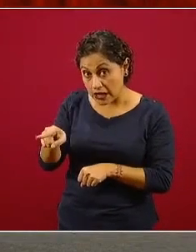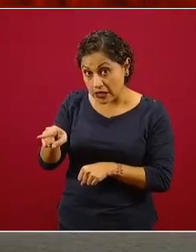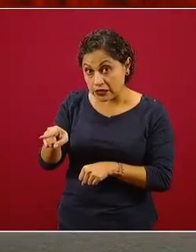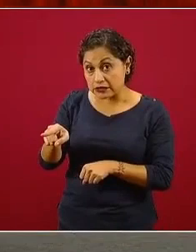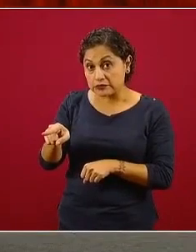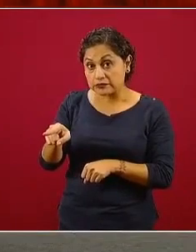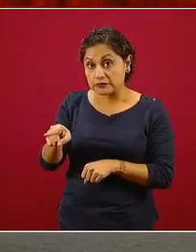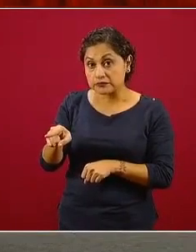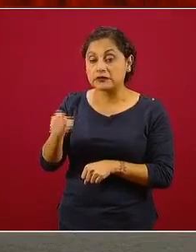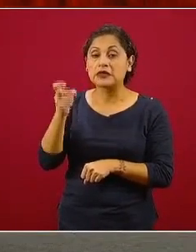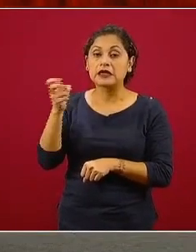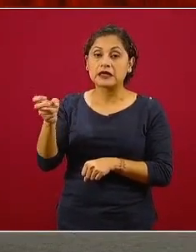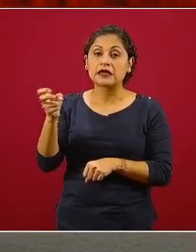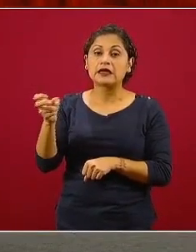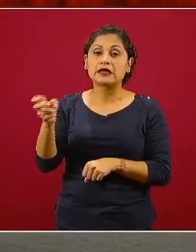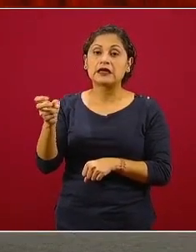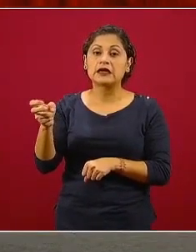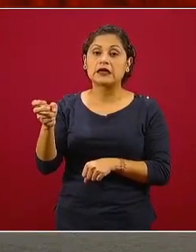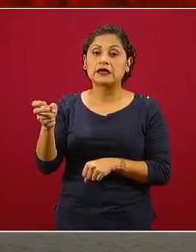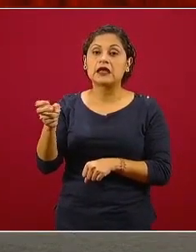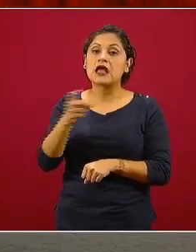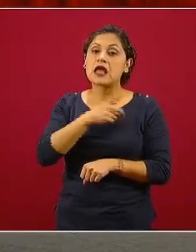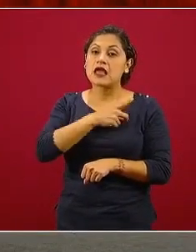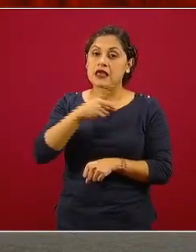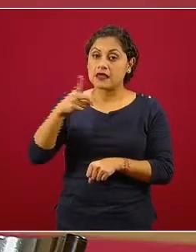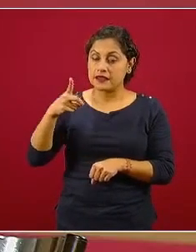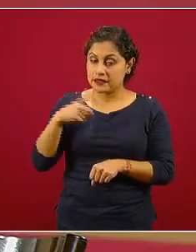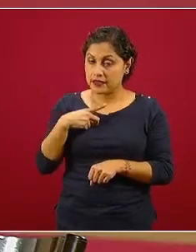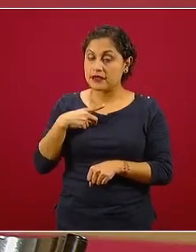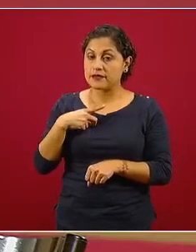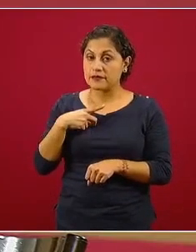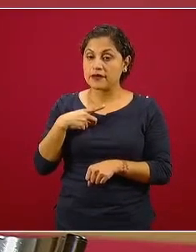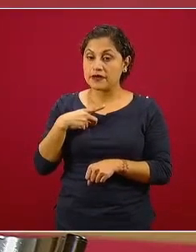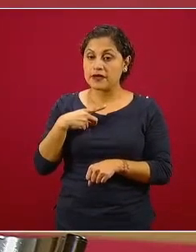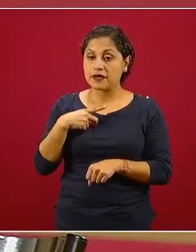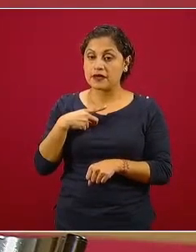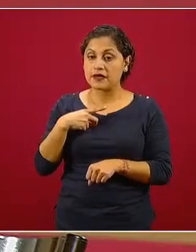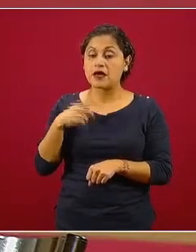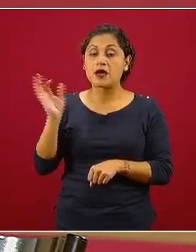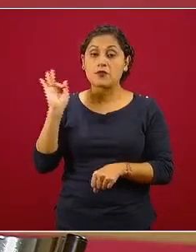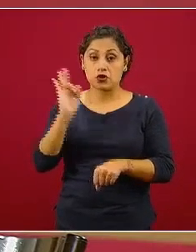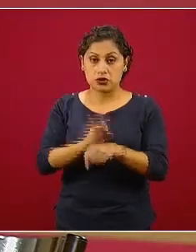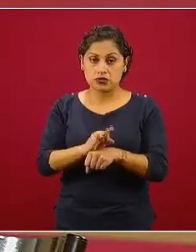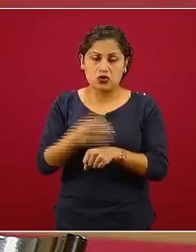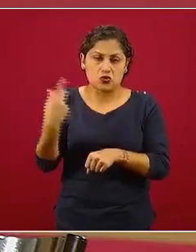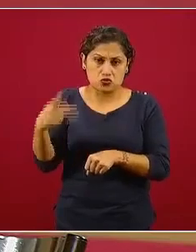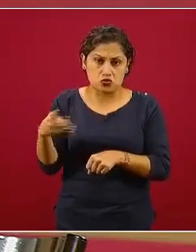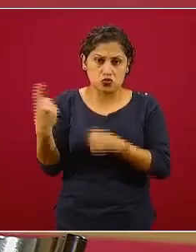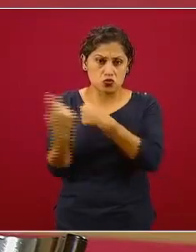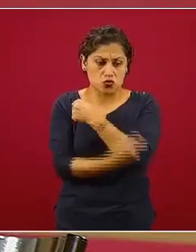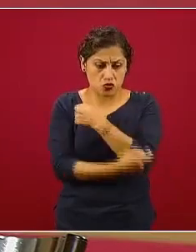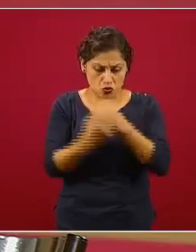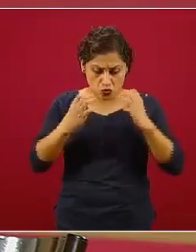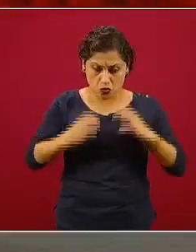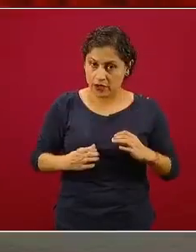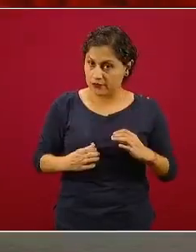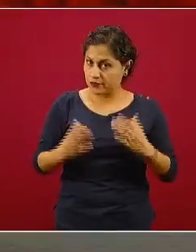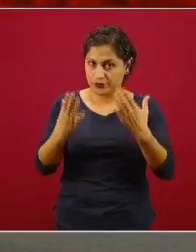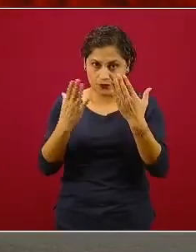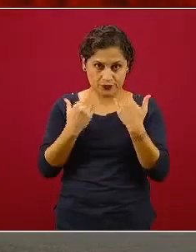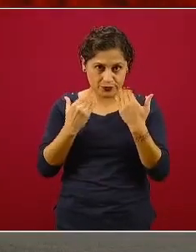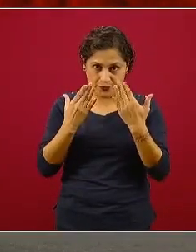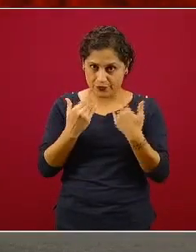estado excepcional ni de protección biológica como ser humano, ni tampoco